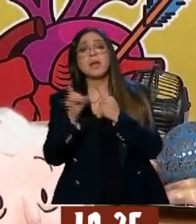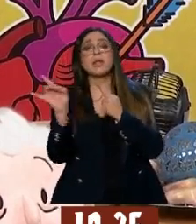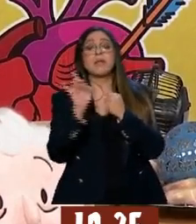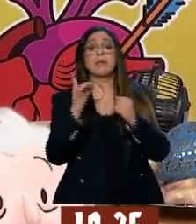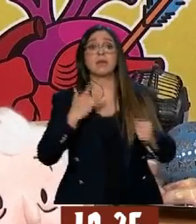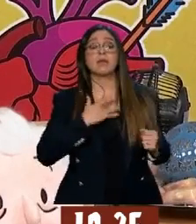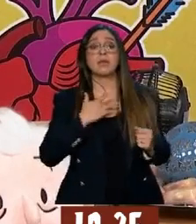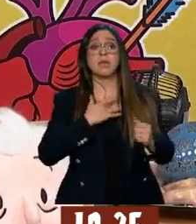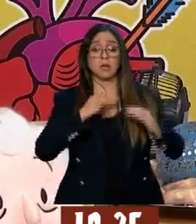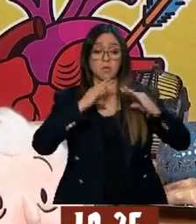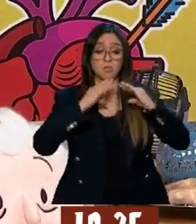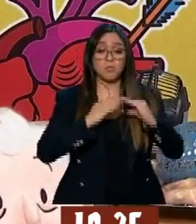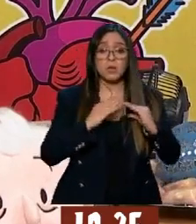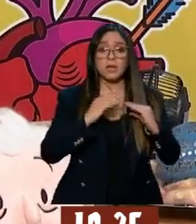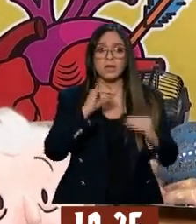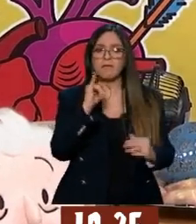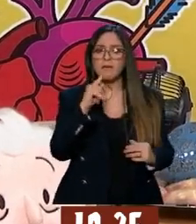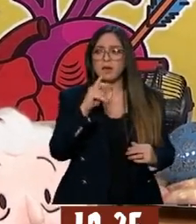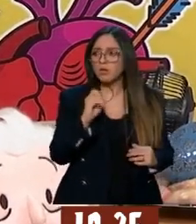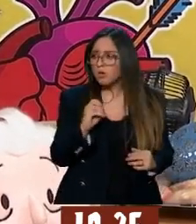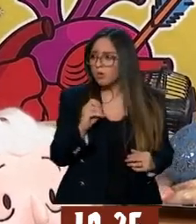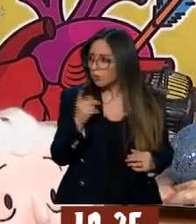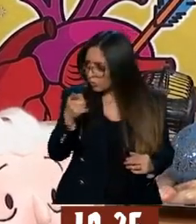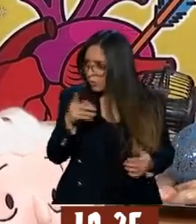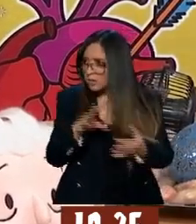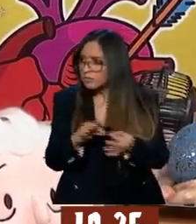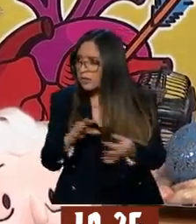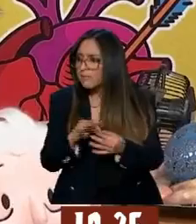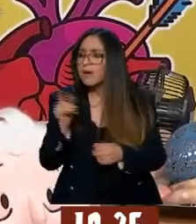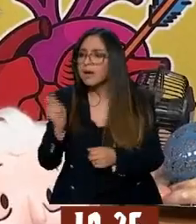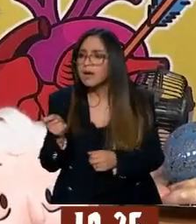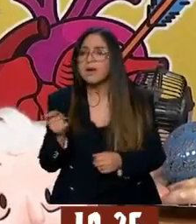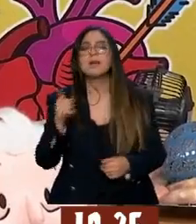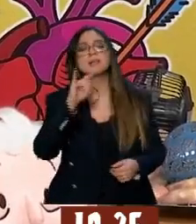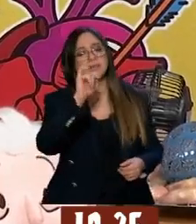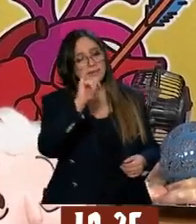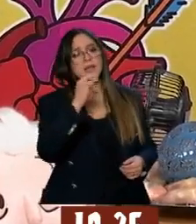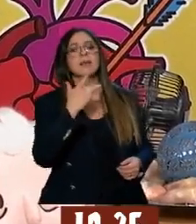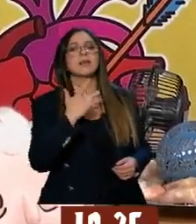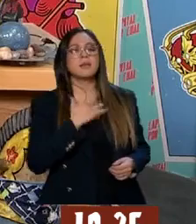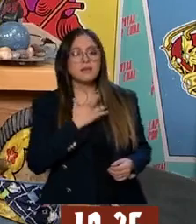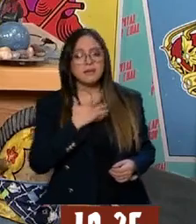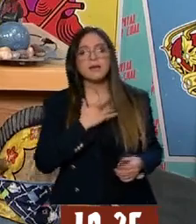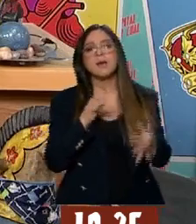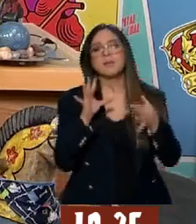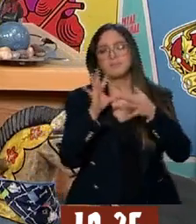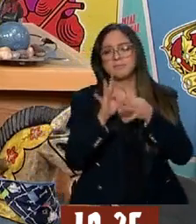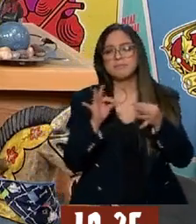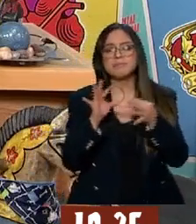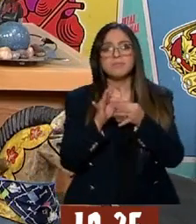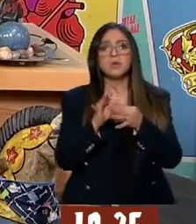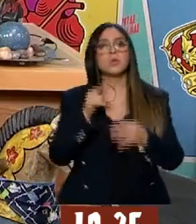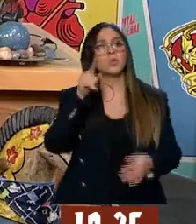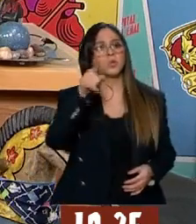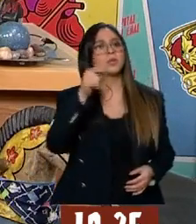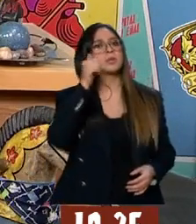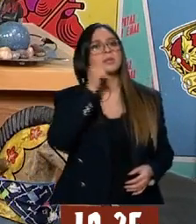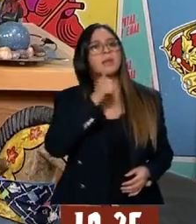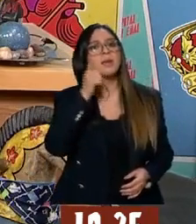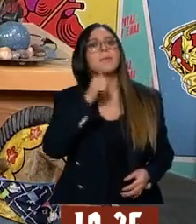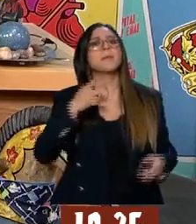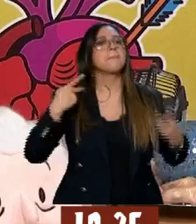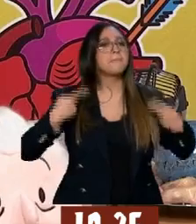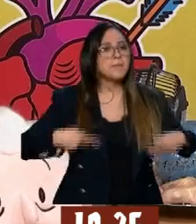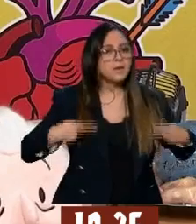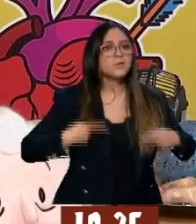sí le puede ya la te hablabas de ese tipo de ese corazón. Físicamente, de la víscera cardíaca, mi querido Astro. Cardíaca. No se le olvide que los cuidadores,